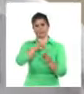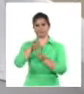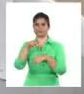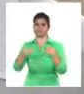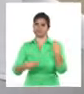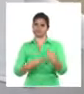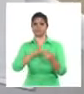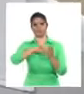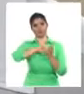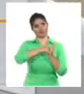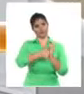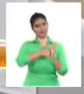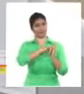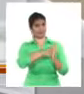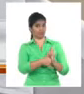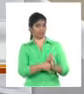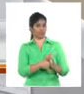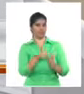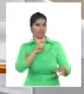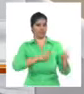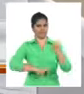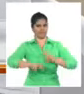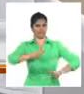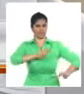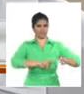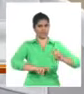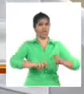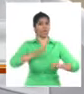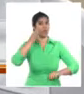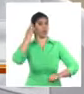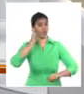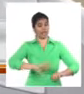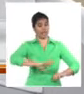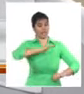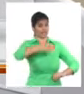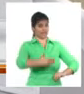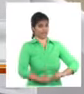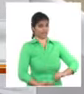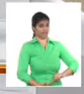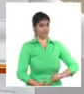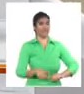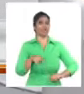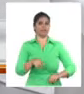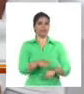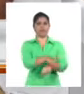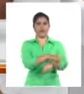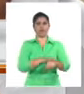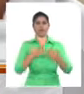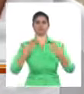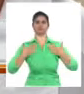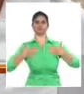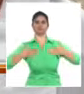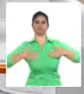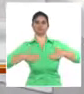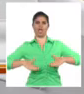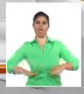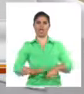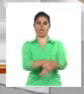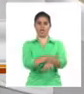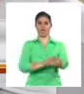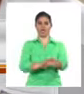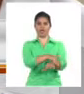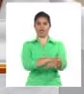institucional para el estudio de la embarazada con técnicas de relajación magnética nuclear para determinar la